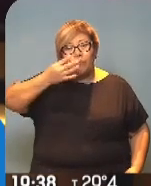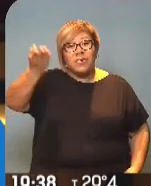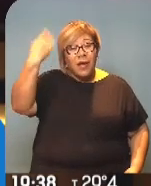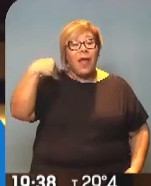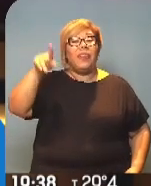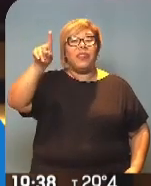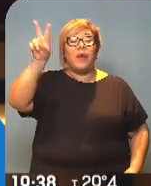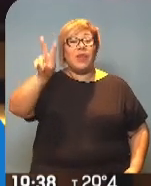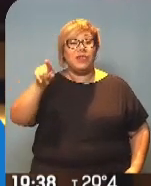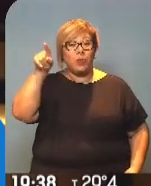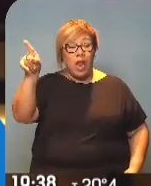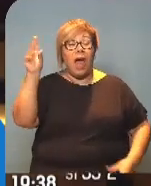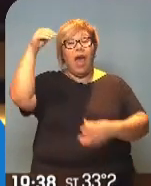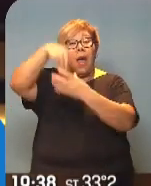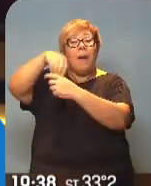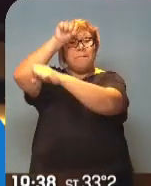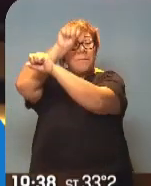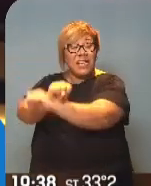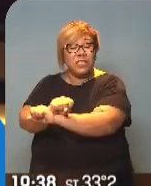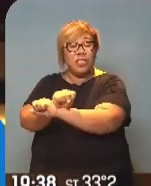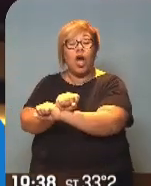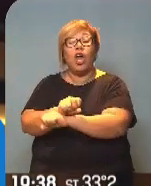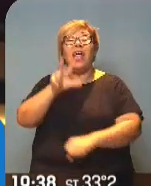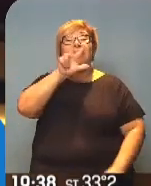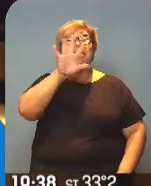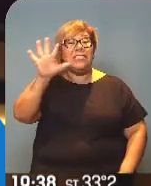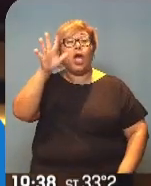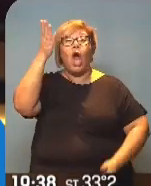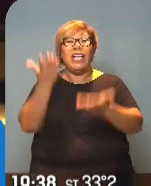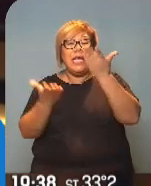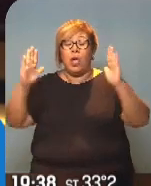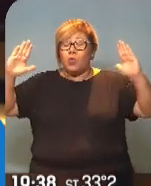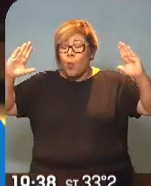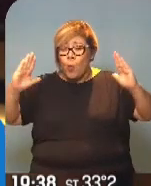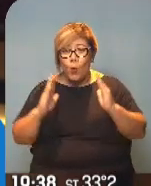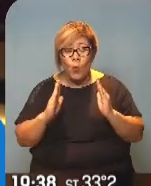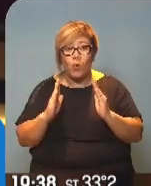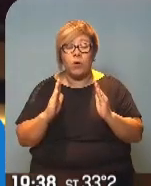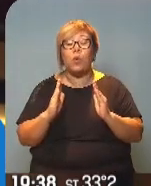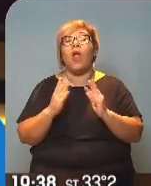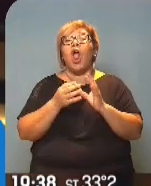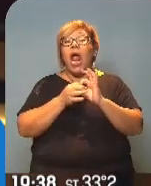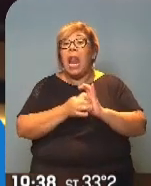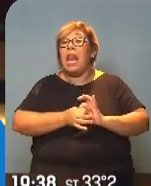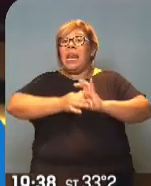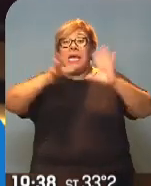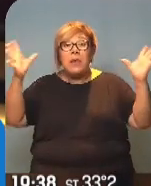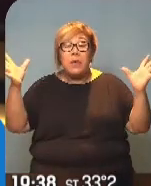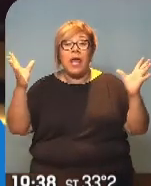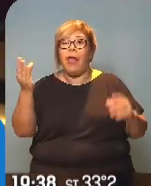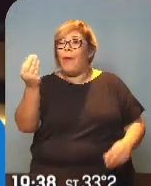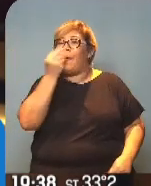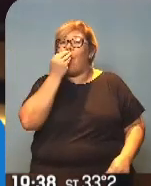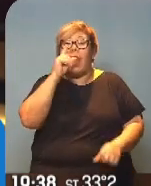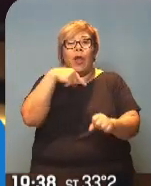en la cárcel y no los recuperé cuando salí de la cárcel porque no había suficiente comida. Tenía que guardarla para mis hijos, para que